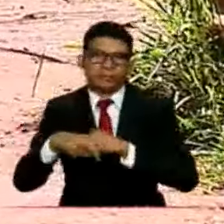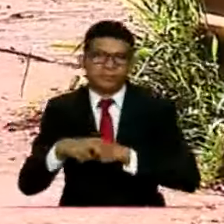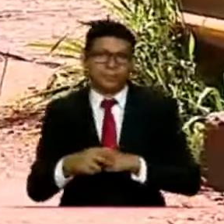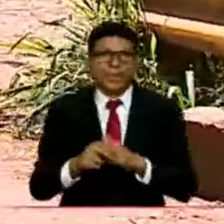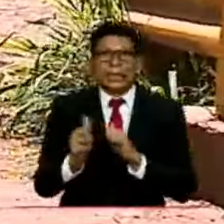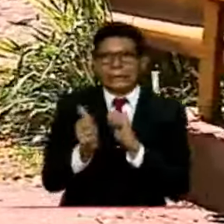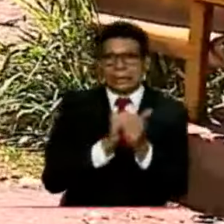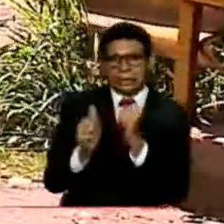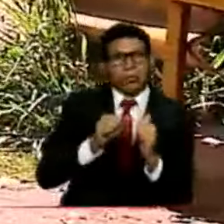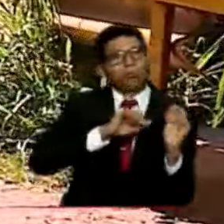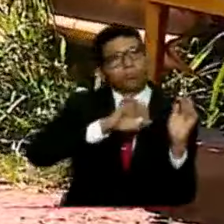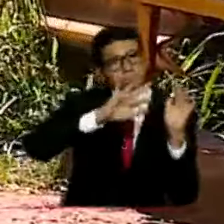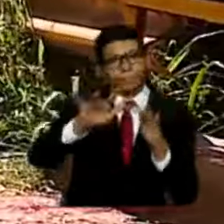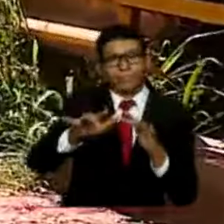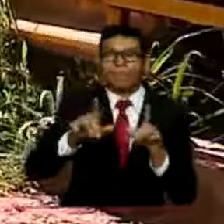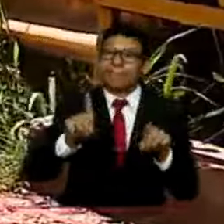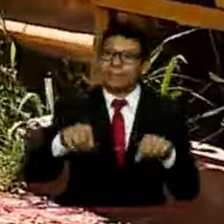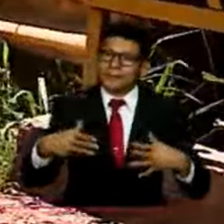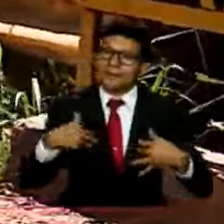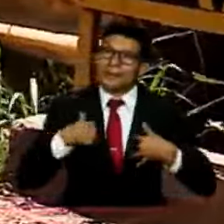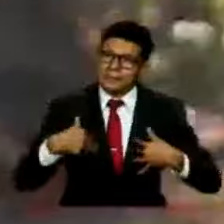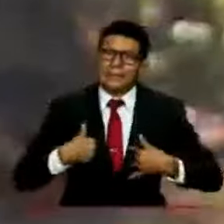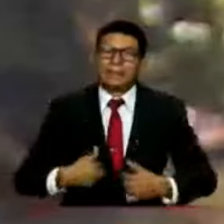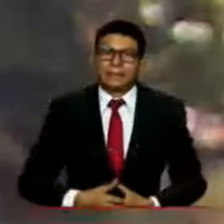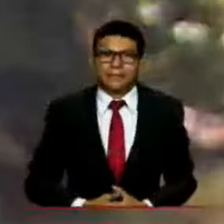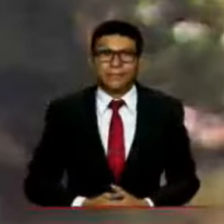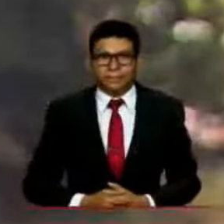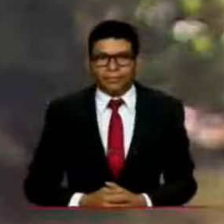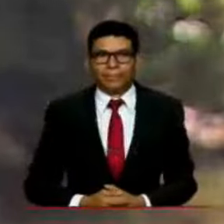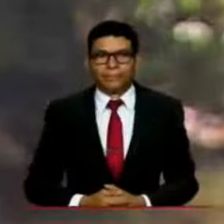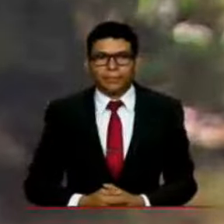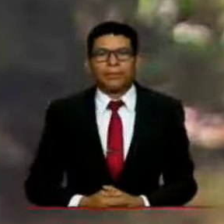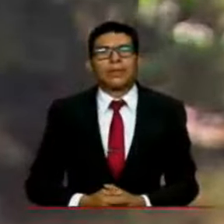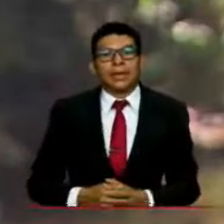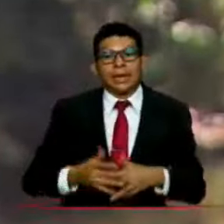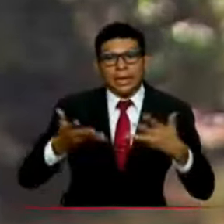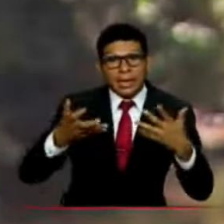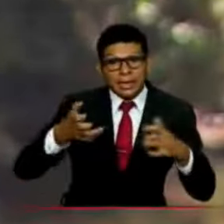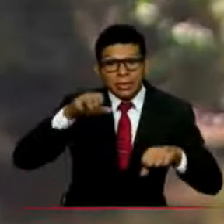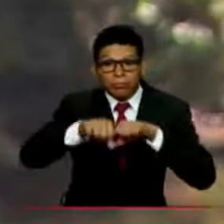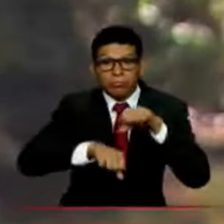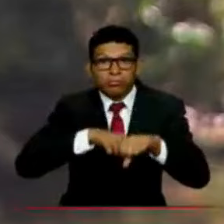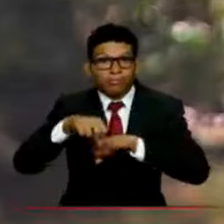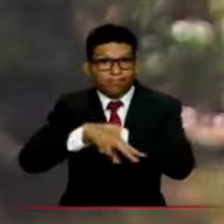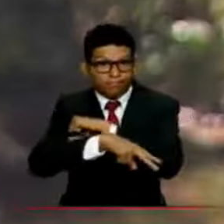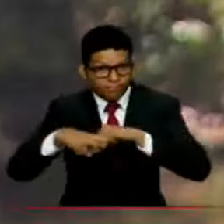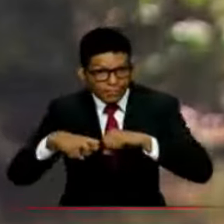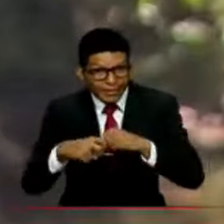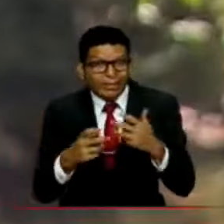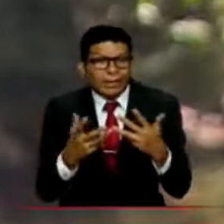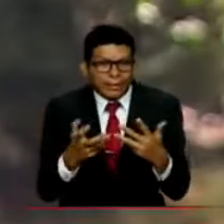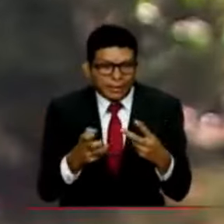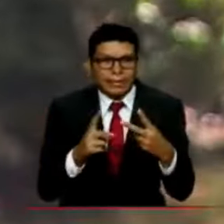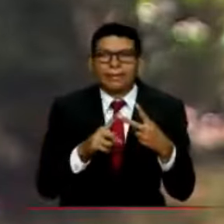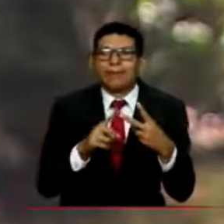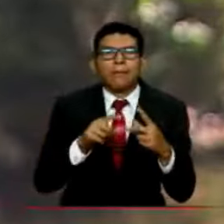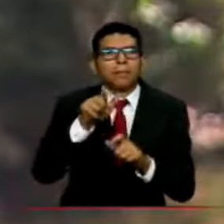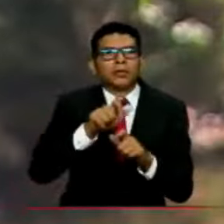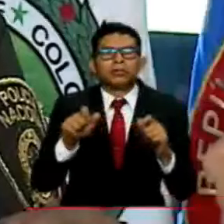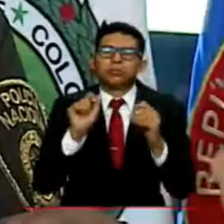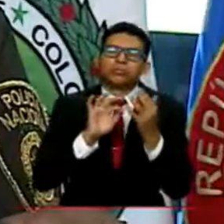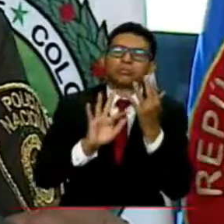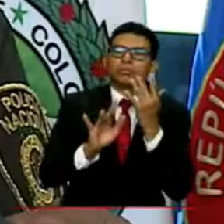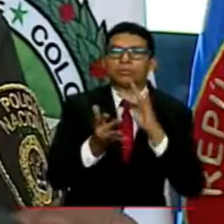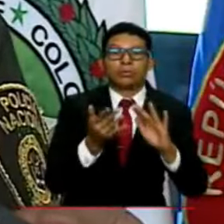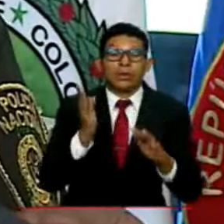deportistas pero esos también han sido Víctimas de hurto han intentado robar ciclas han intentado robar personas que caminan sus